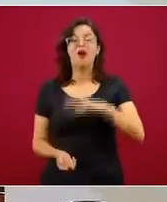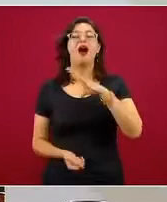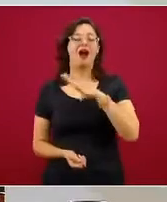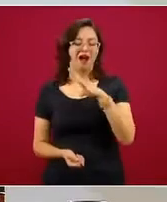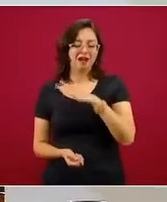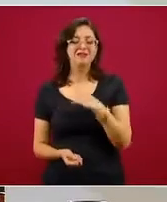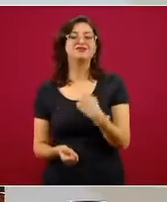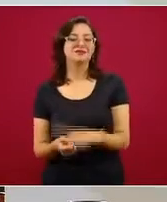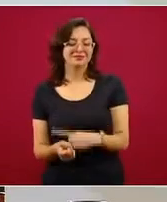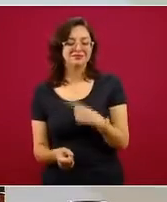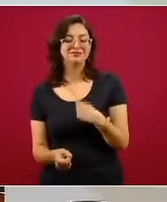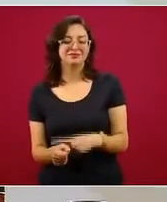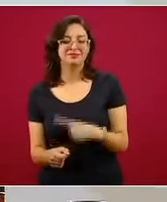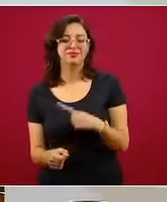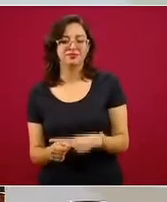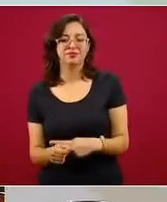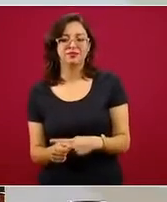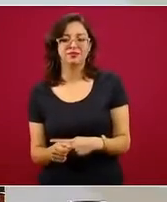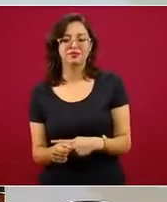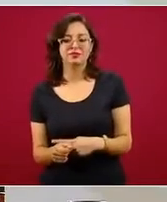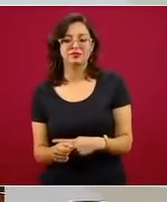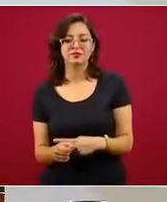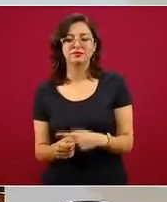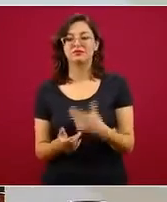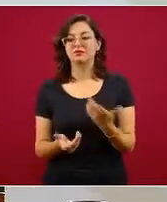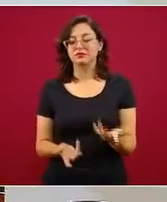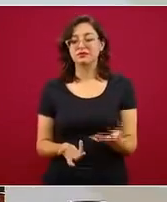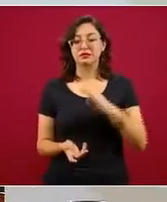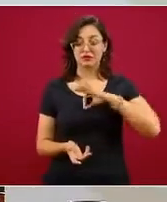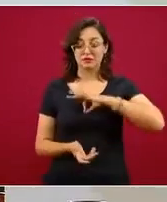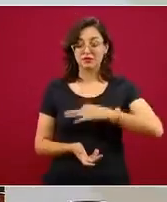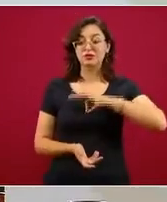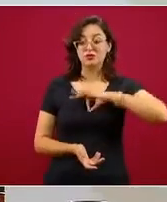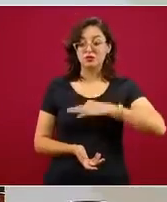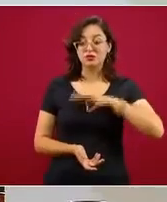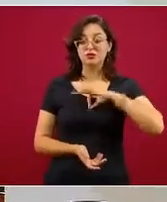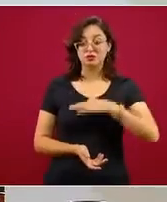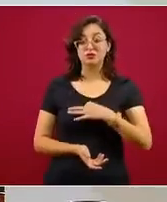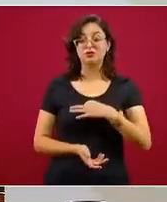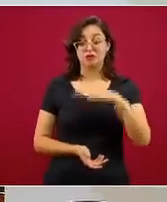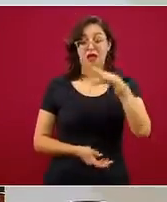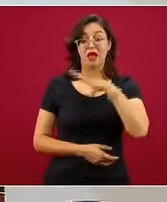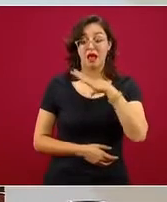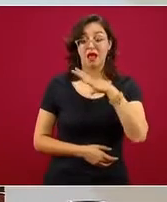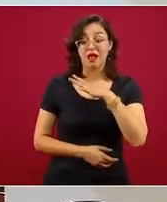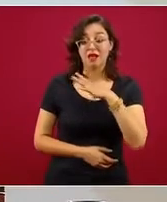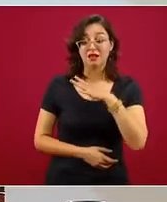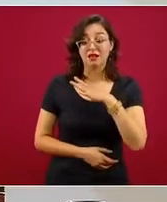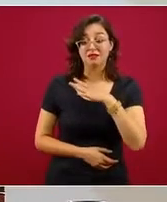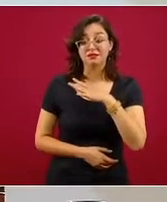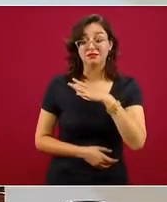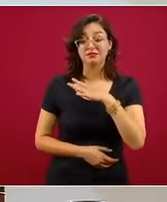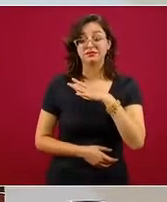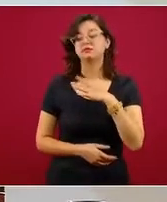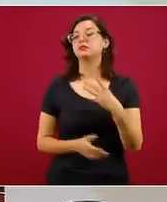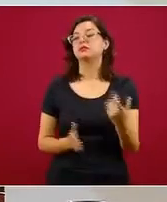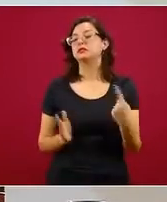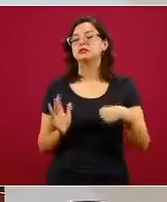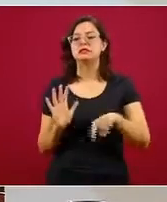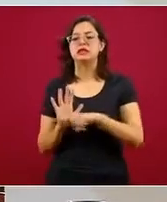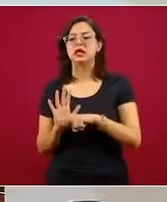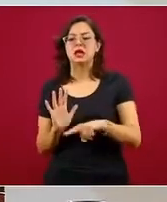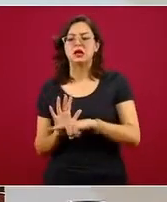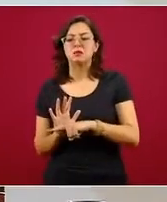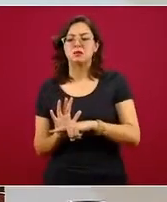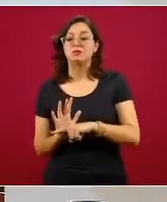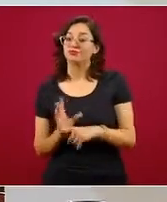sí existía la condición de salud, en este caso la infección que se está buscando. La cantidad de falsos negativos